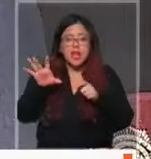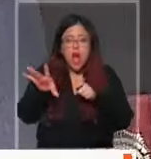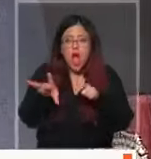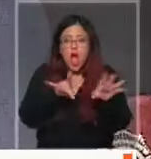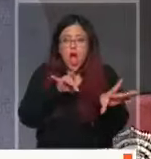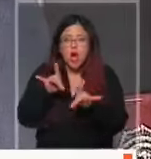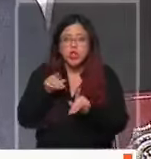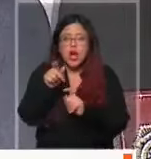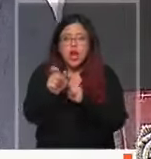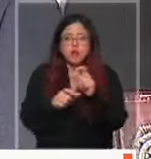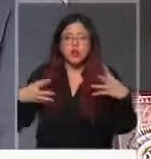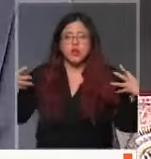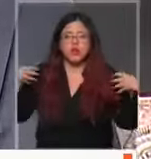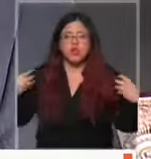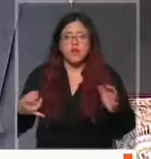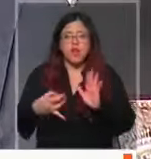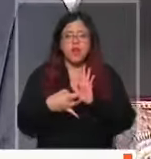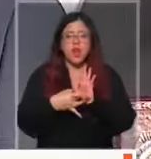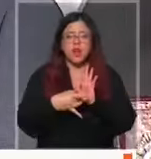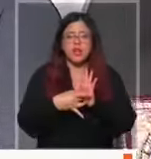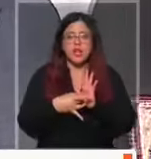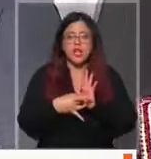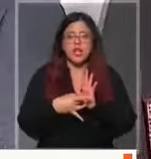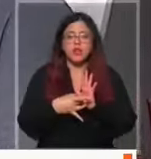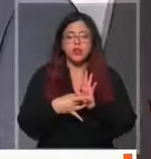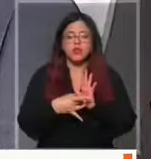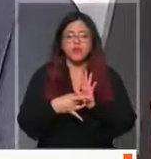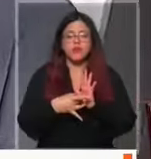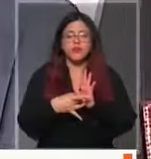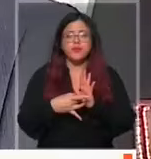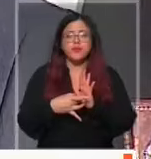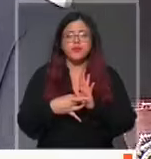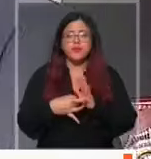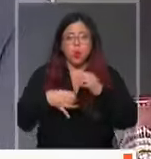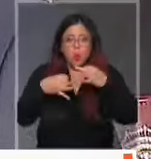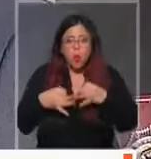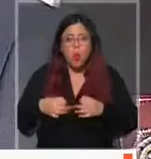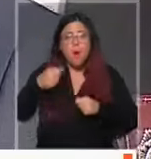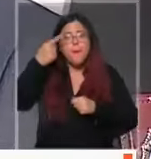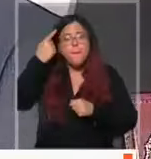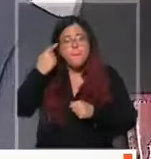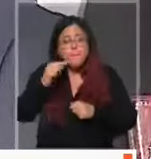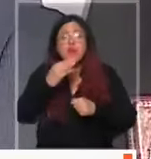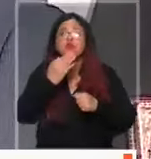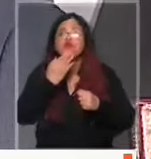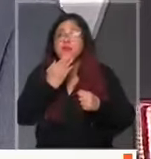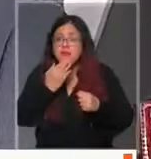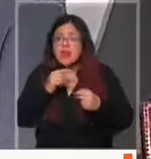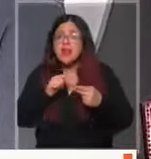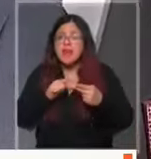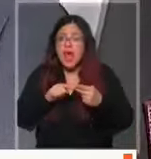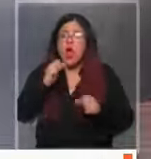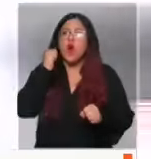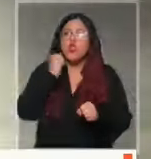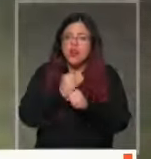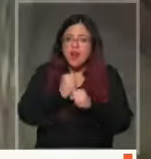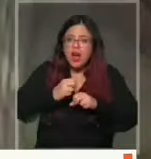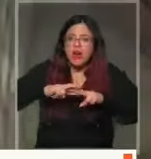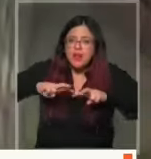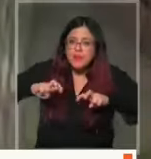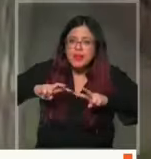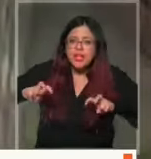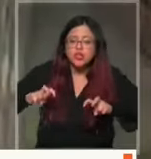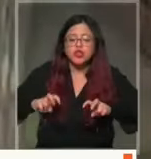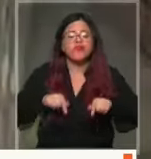estos delitos, especialmente en la comisión de flagrancia, pero paralelamente hay un trabajo investigativo. Lo